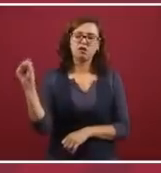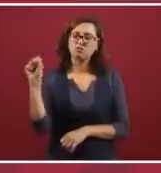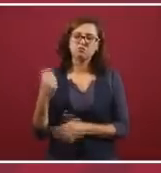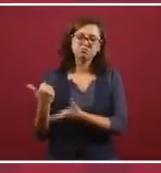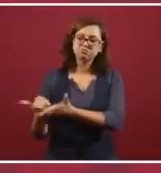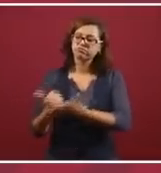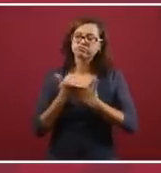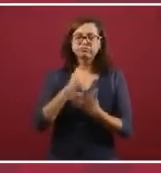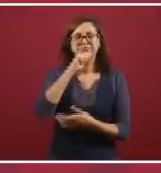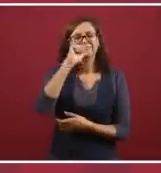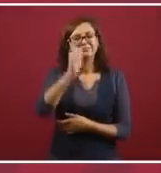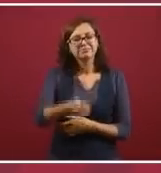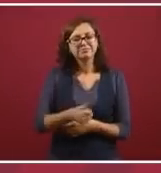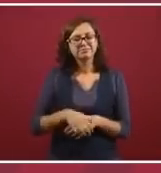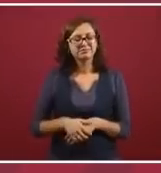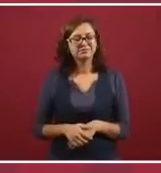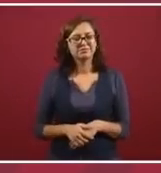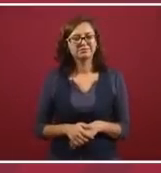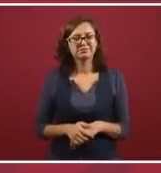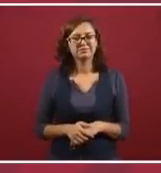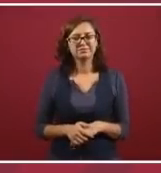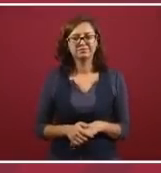le ayudaban.